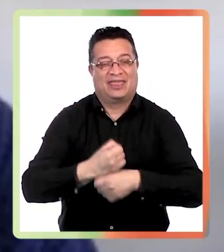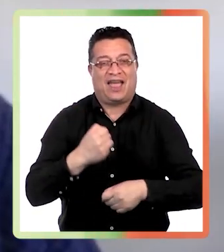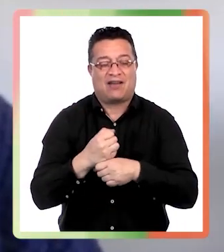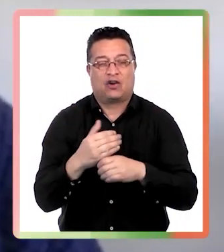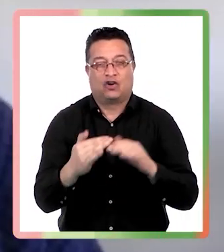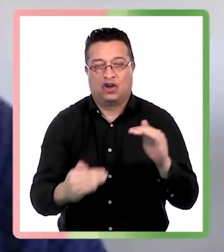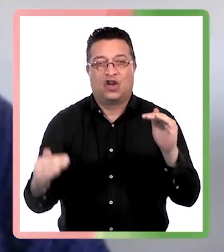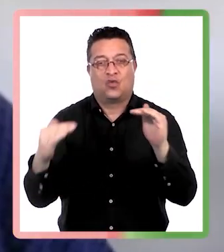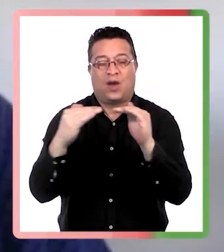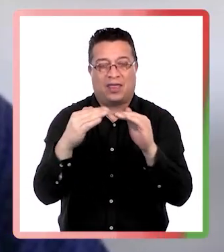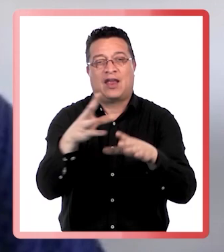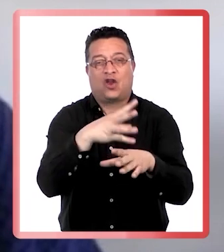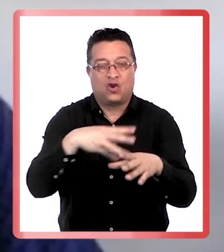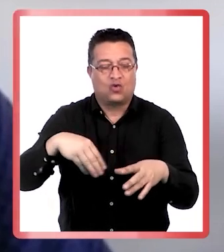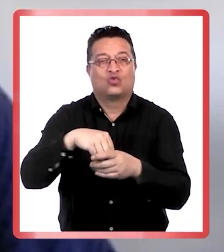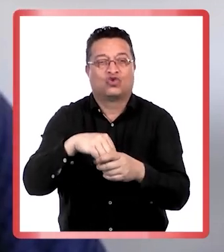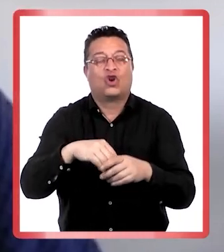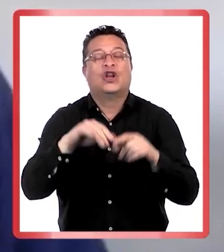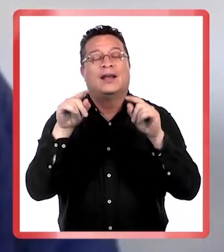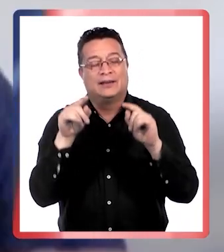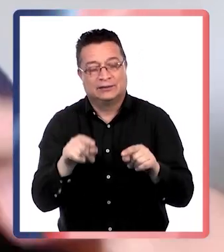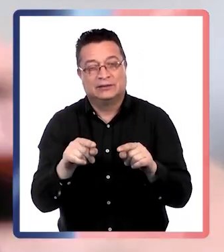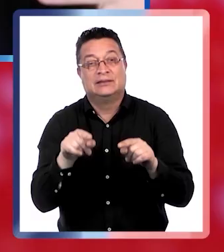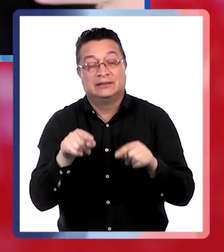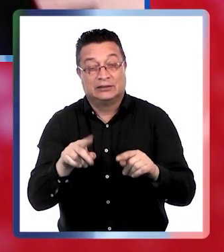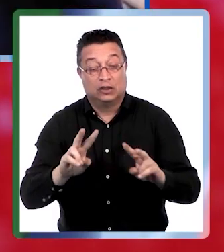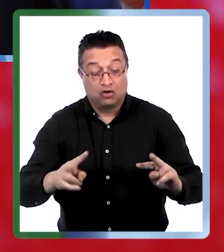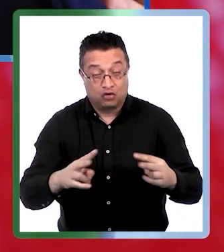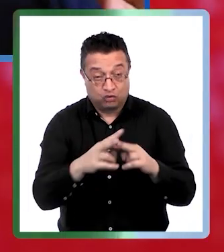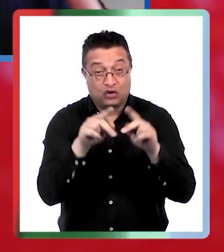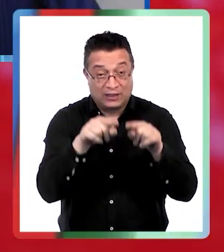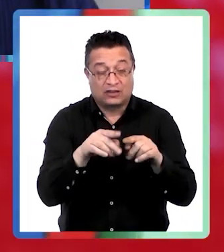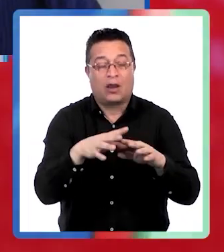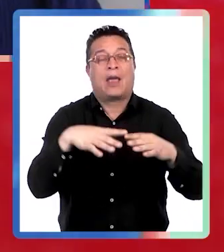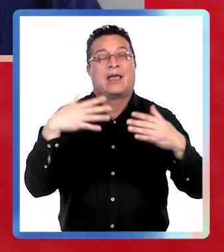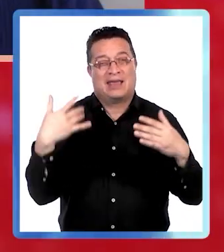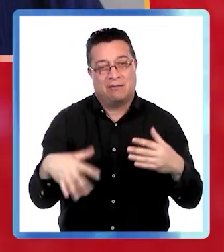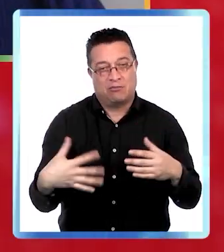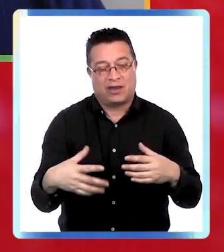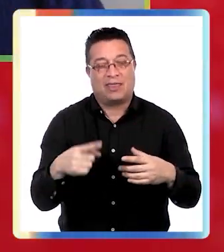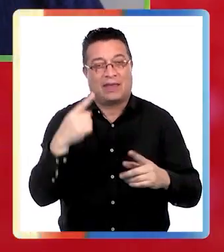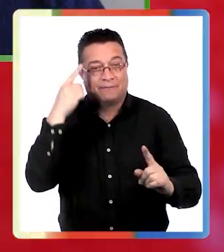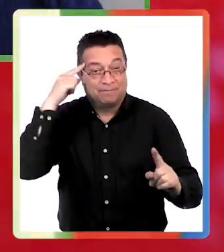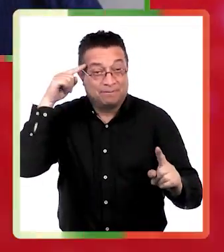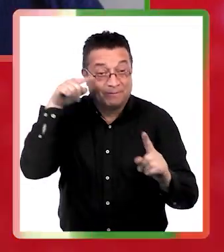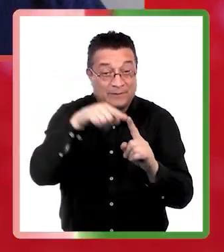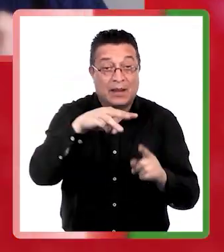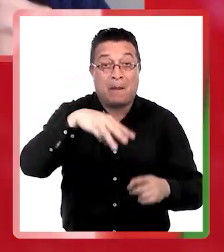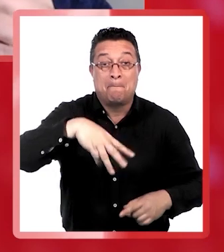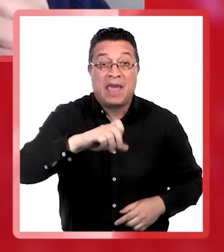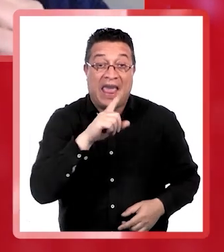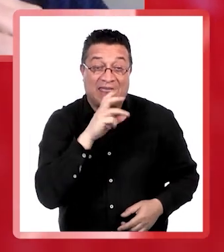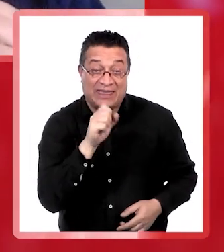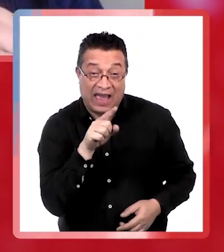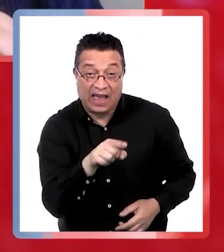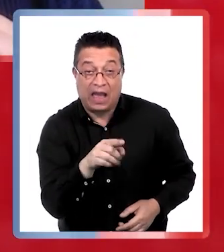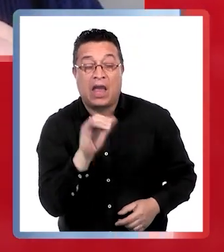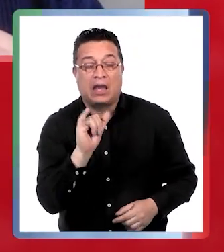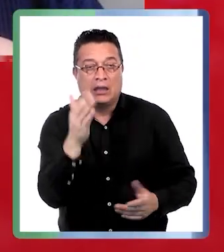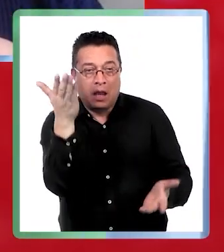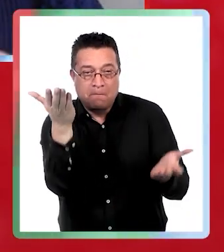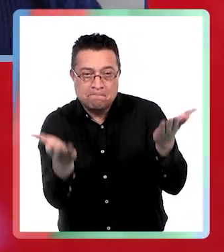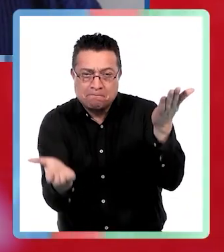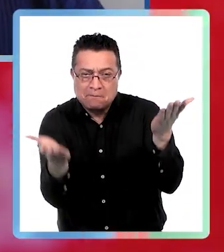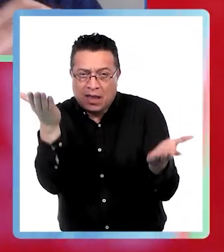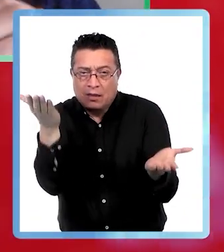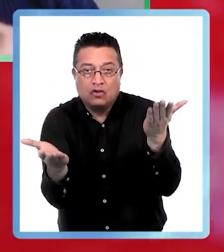en diversidad, equidad e inclusión, pero la verdad que todo lo que se construye sobre ese cimiento es lo más importante. Y ahí las metas